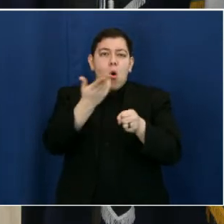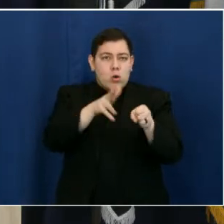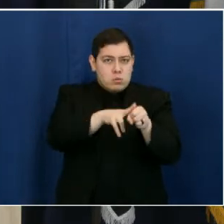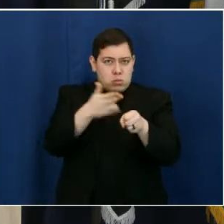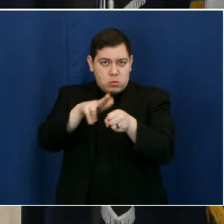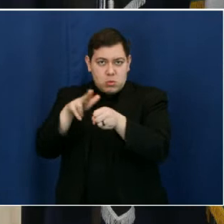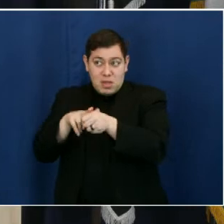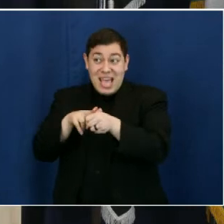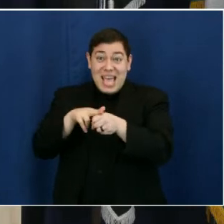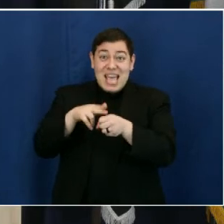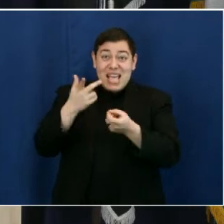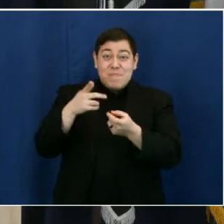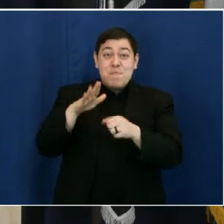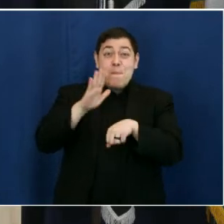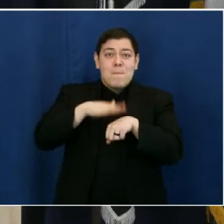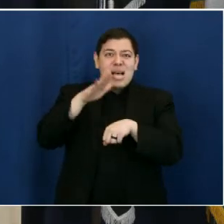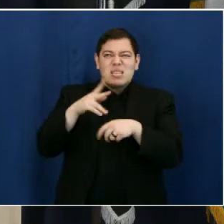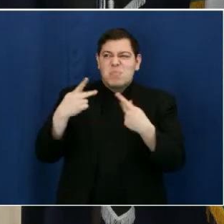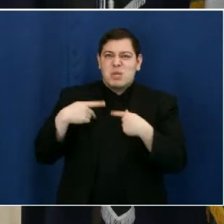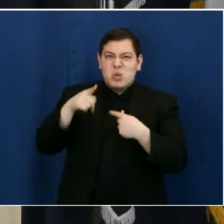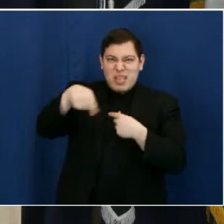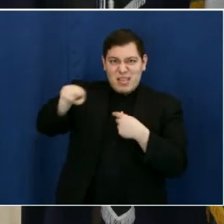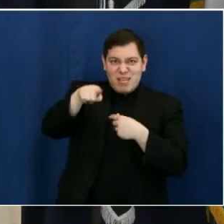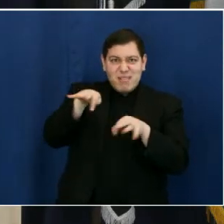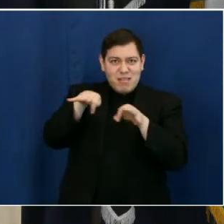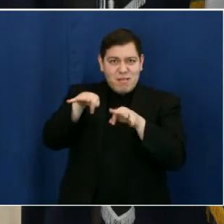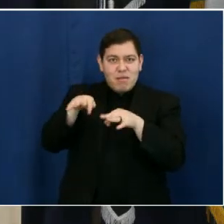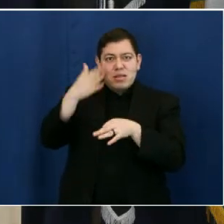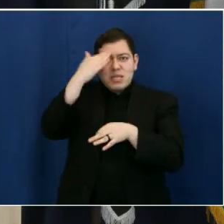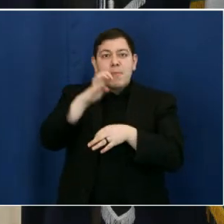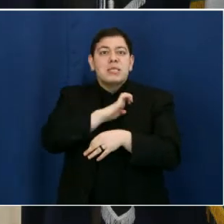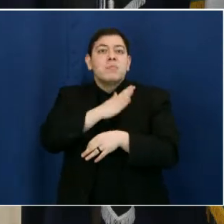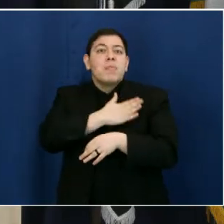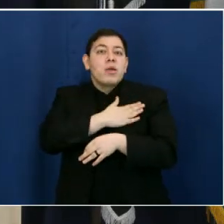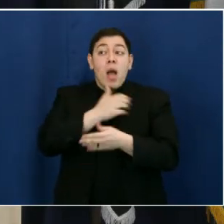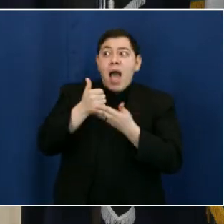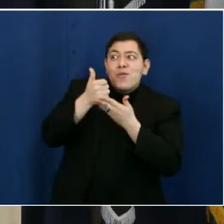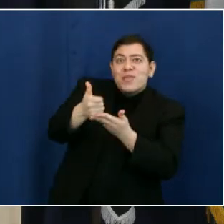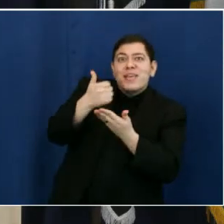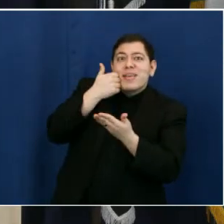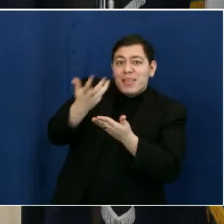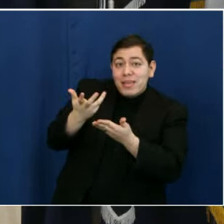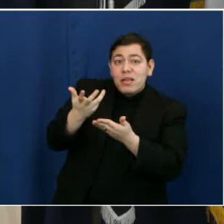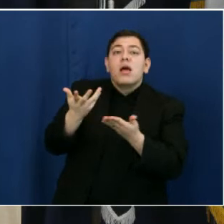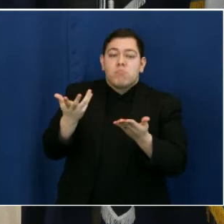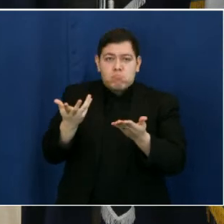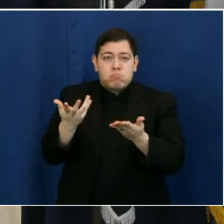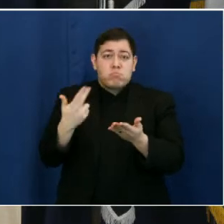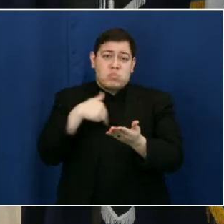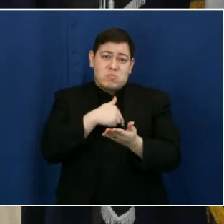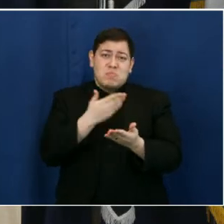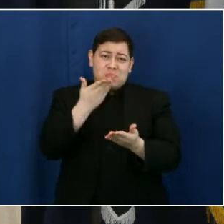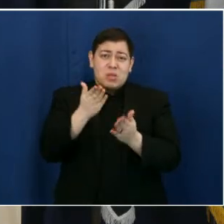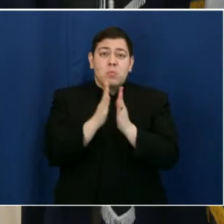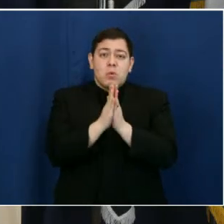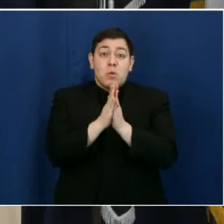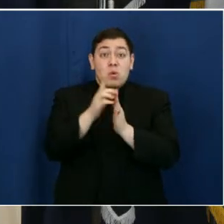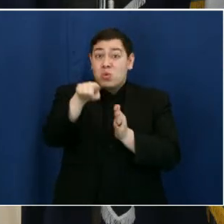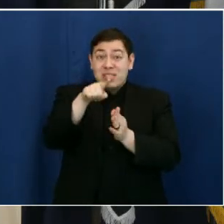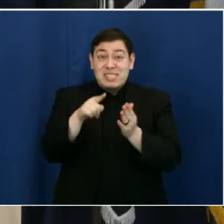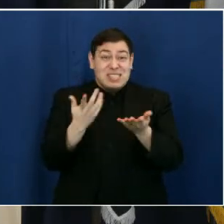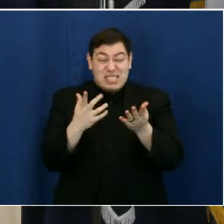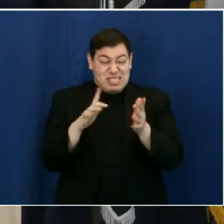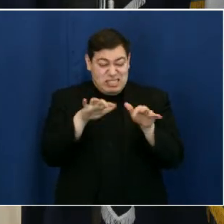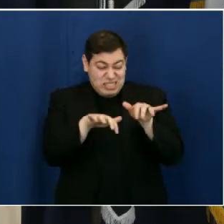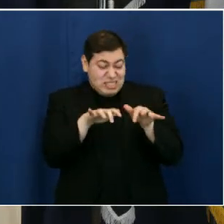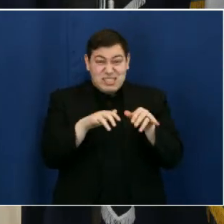comunidades de habla hispana. Estamos viendo otras maneras de ayudarles, pero por el momento le pedimos a las comunidades que hablen al 211